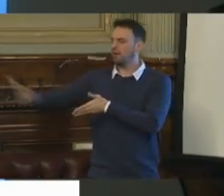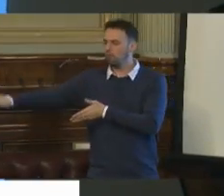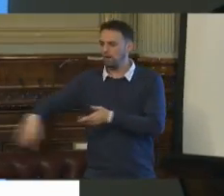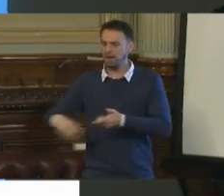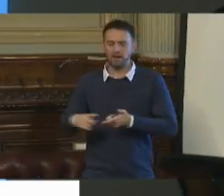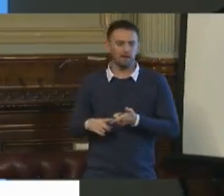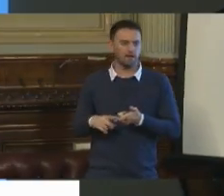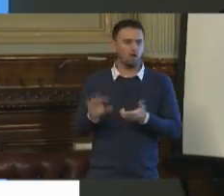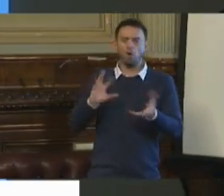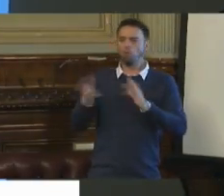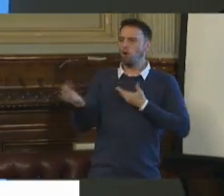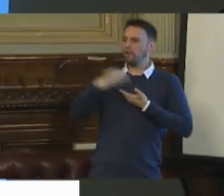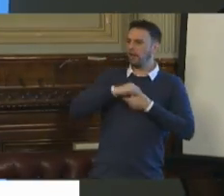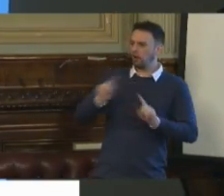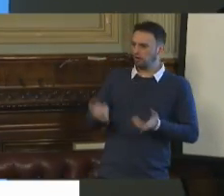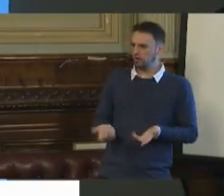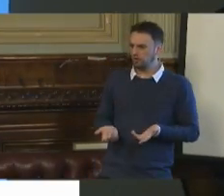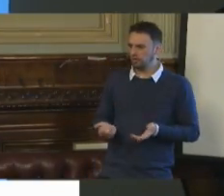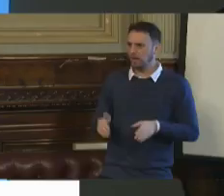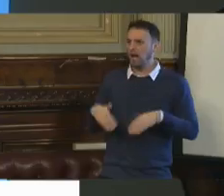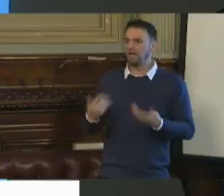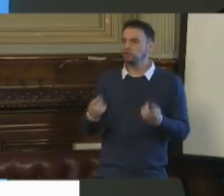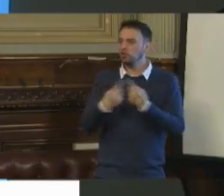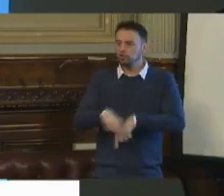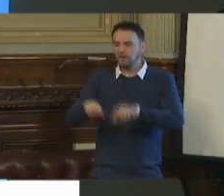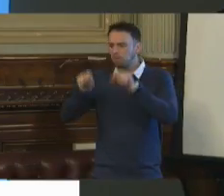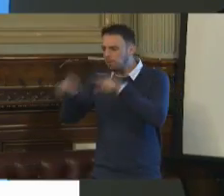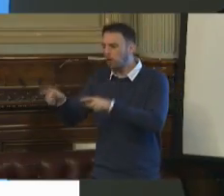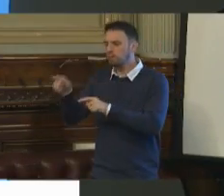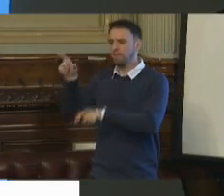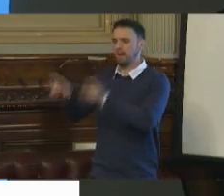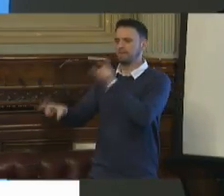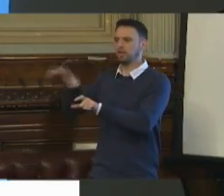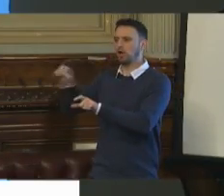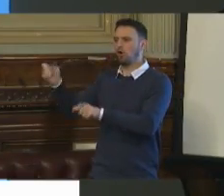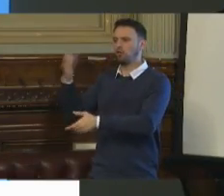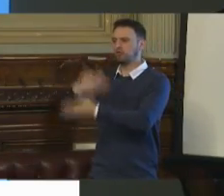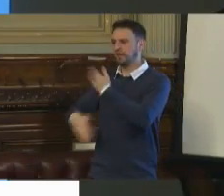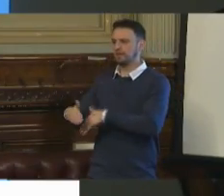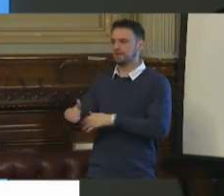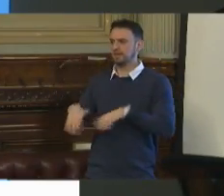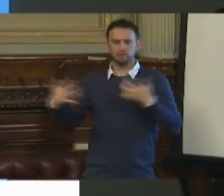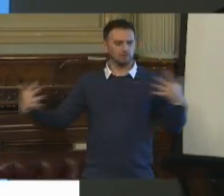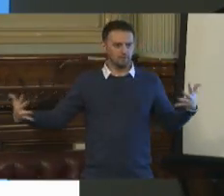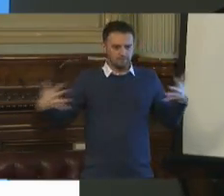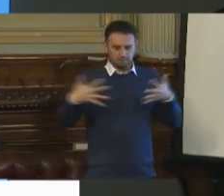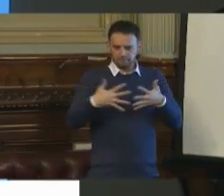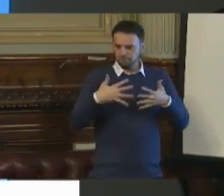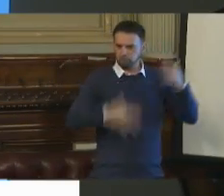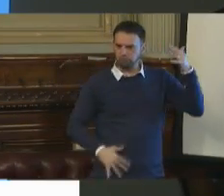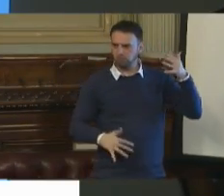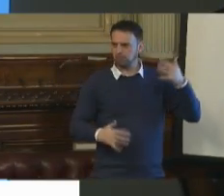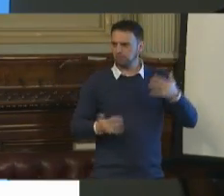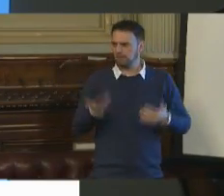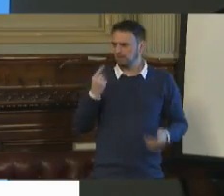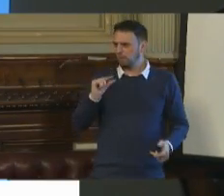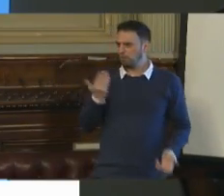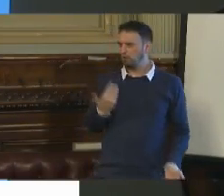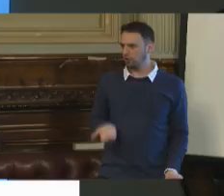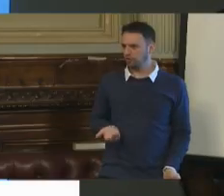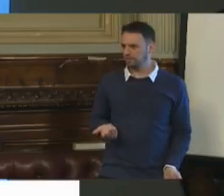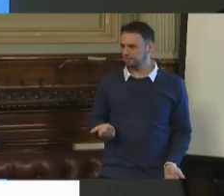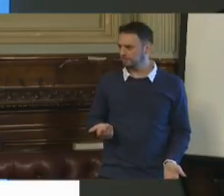este modelo y hacemos cosas para las personas con discapacidad esto fue lo que se vino haciendo en hasta años